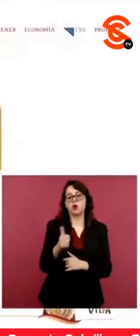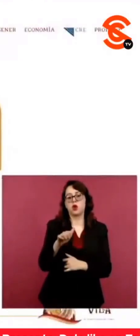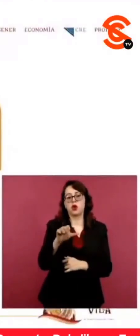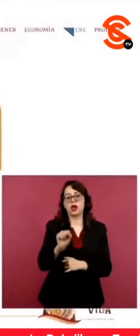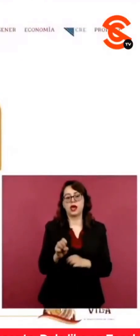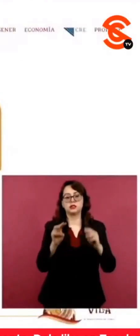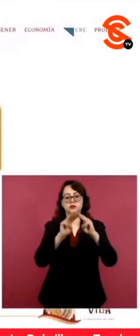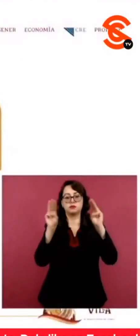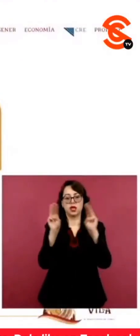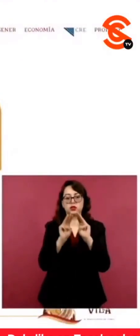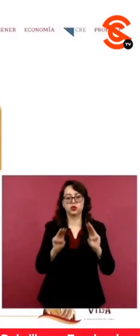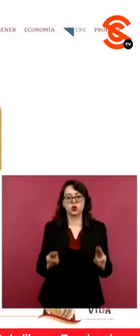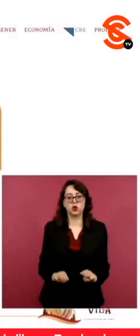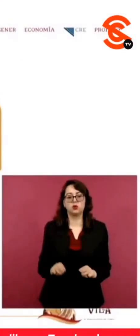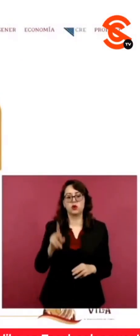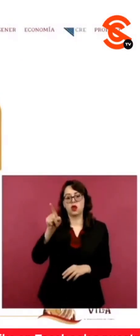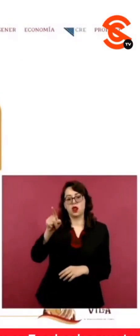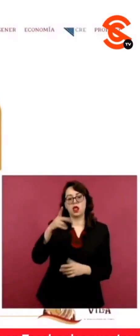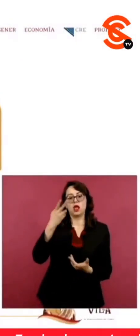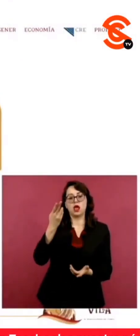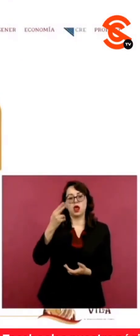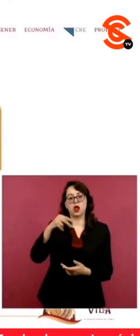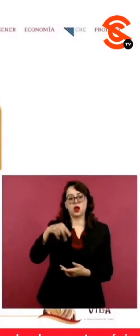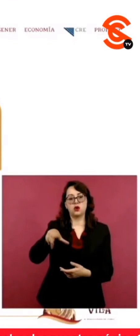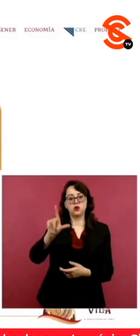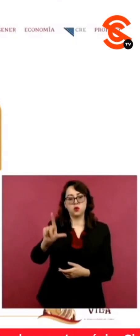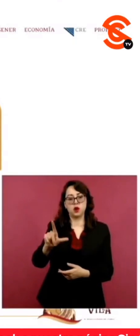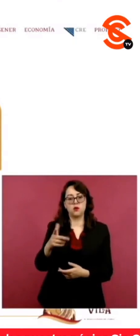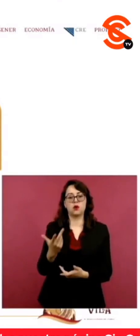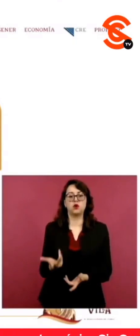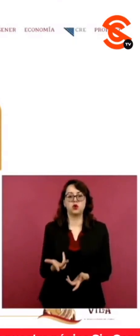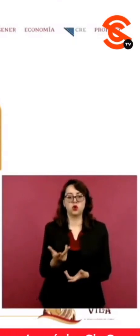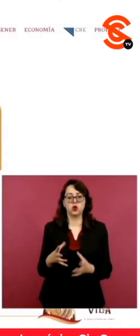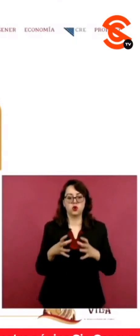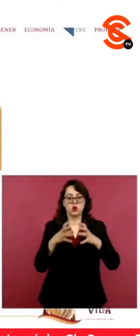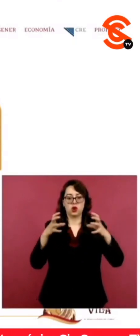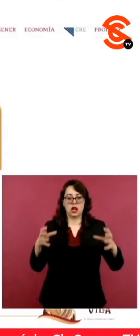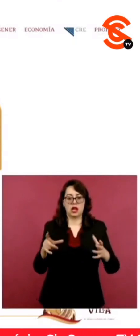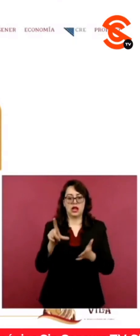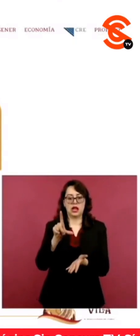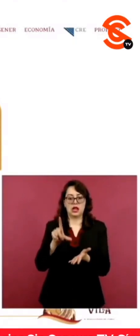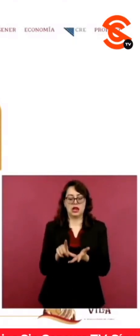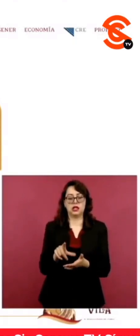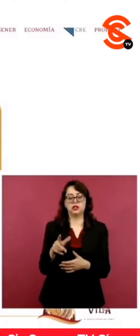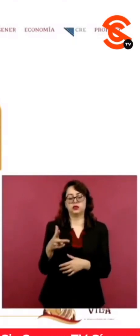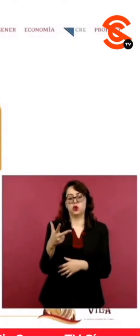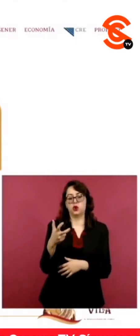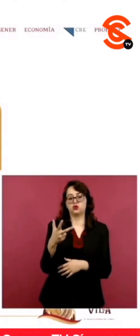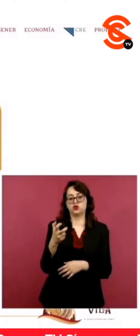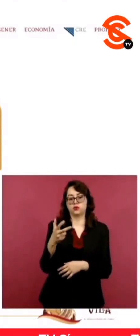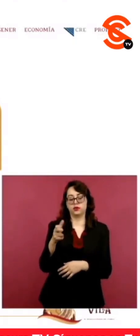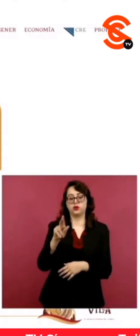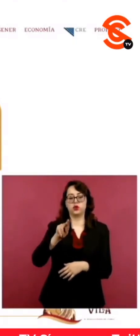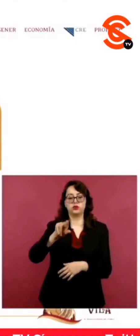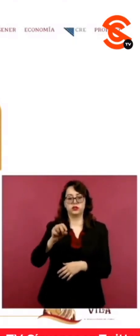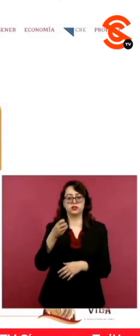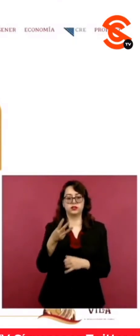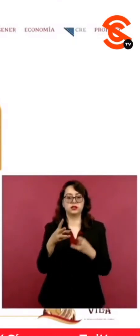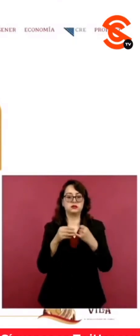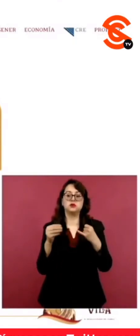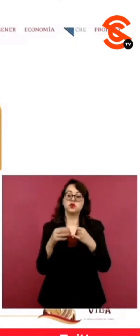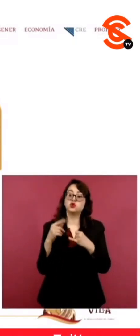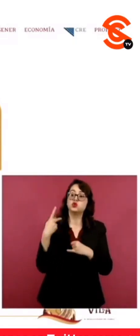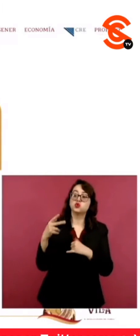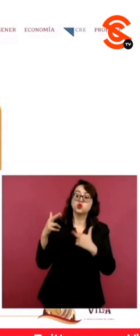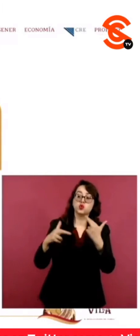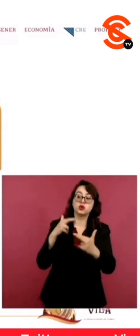Metropolitano en Doctor Arroyo, Nuevo León, lo tiene a 8 pesos 83 centavos el litro, cuando el precio